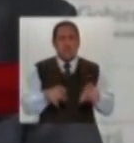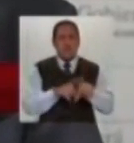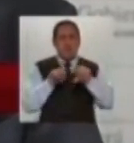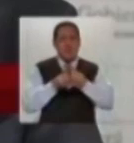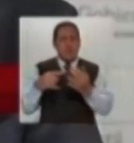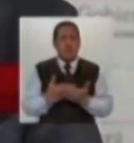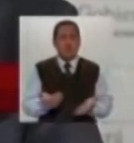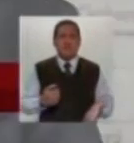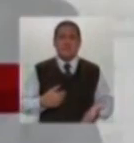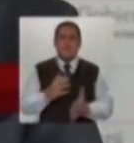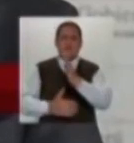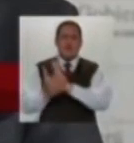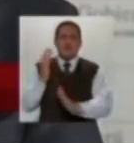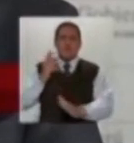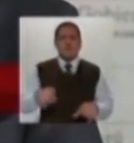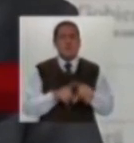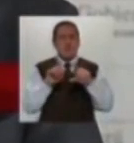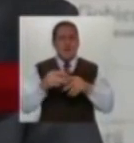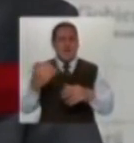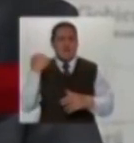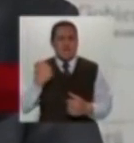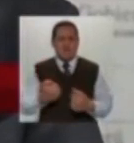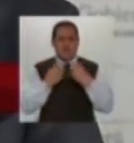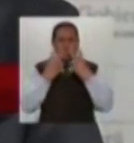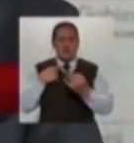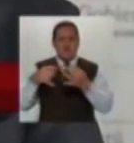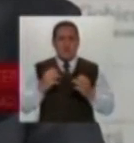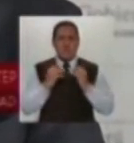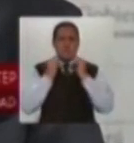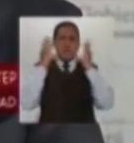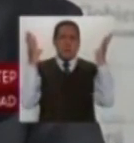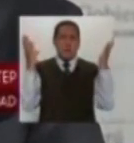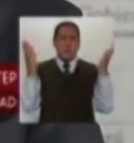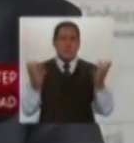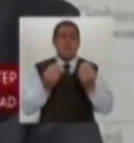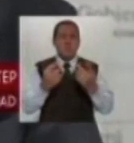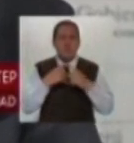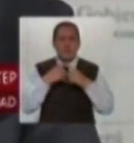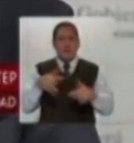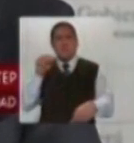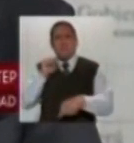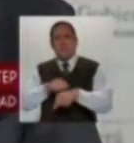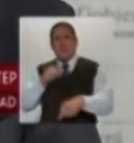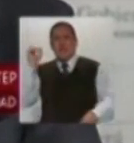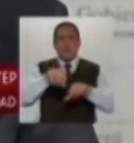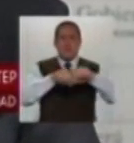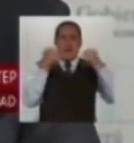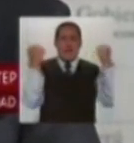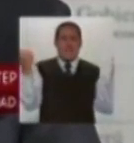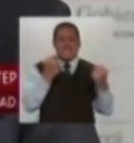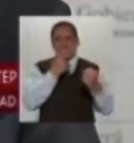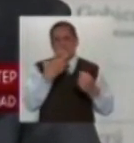términos, pseudomaestros. El día de ayer hemos visto de manera vergonzosa cómo han estado atacando y rompiendo cristales